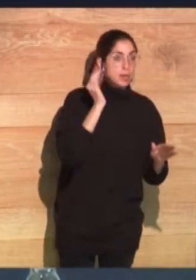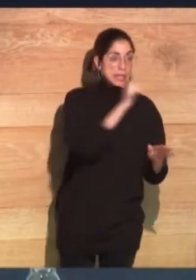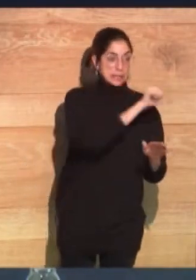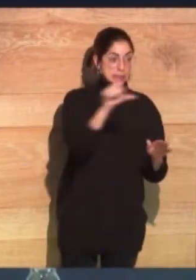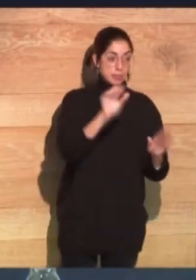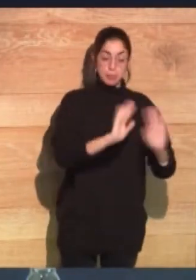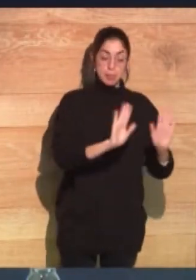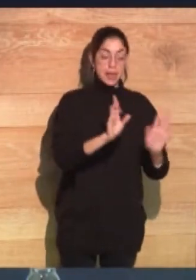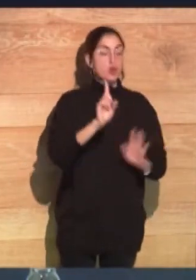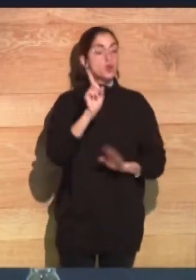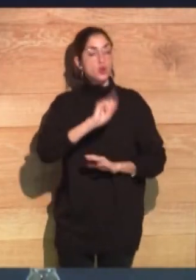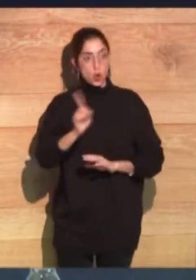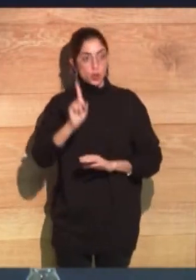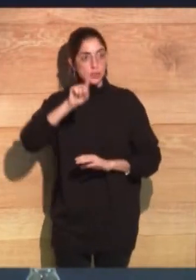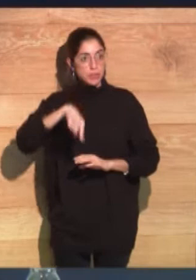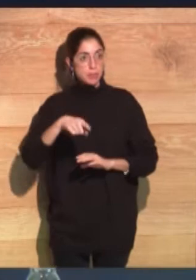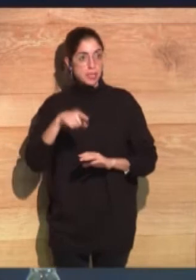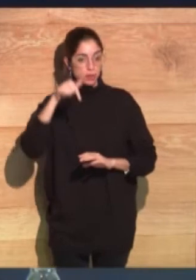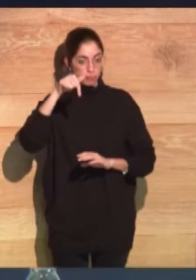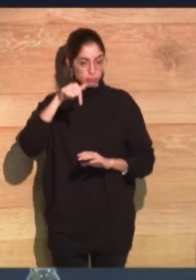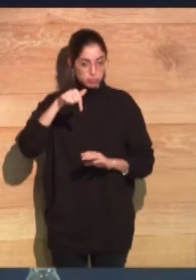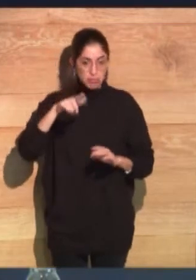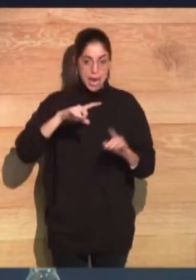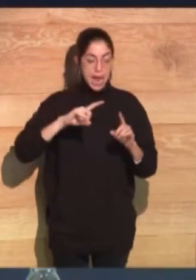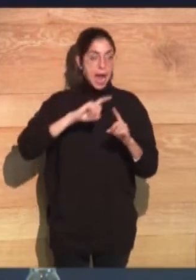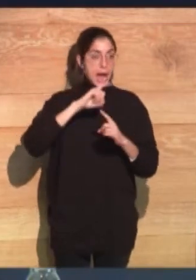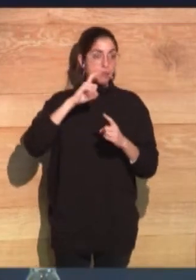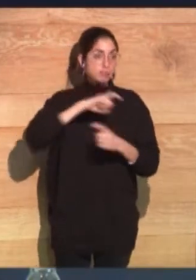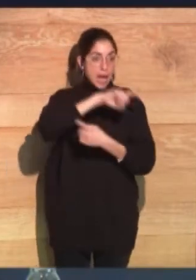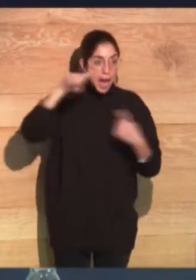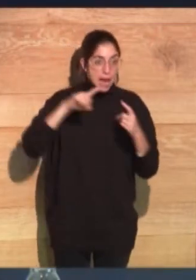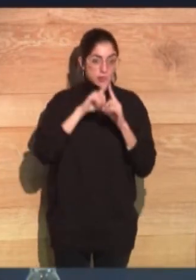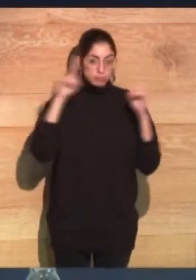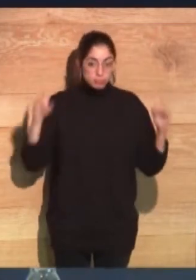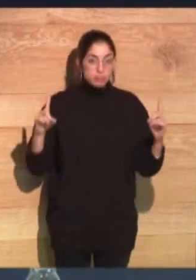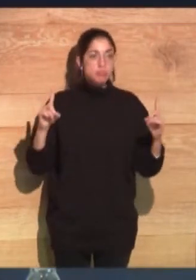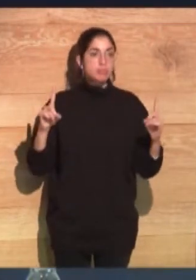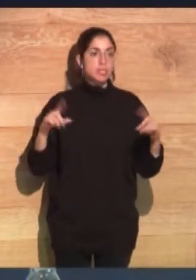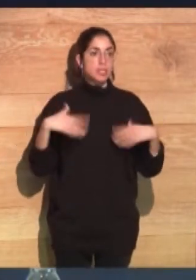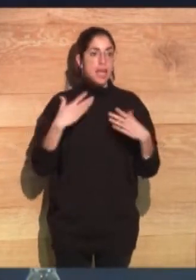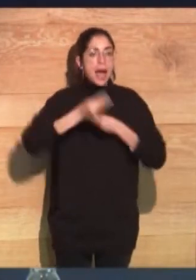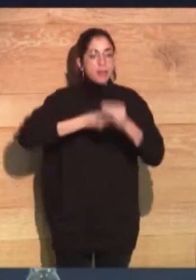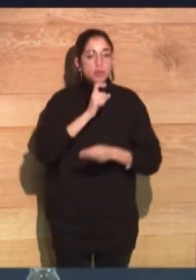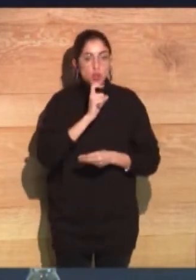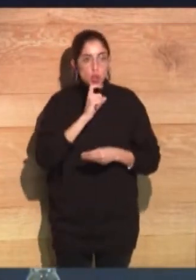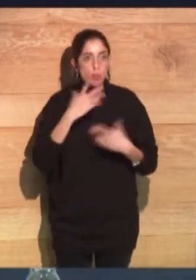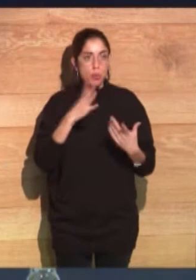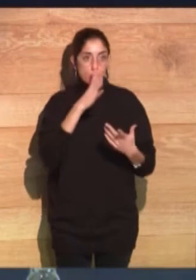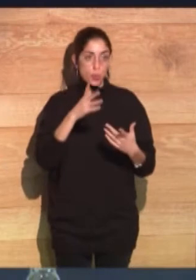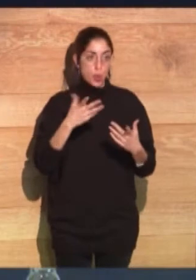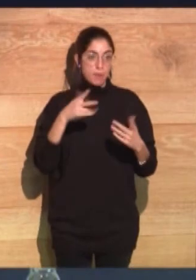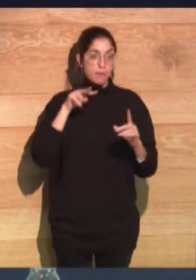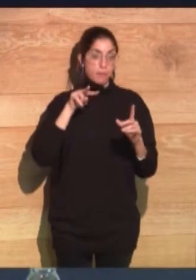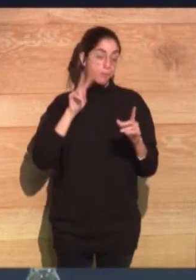la que tenemos este Día Internacional, sino durante todo el año. ¿Y cómo lo hacemos? Pues lo hacemos, por un lado, impulsando esa visibilidad de mujeres